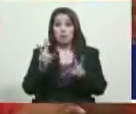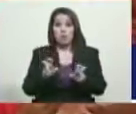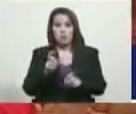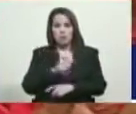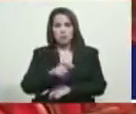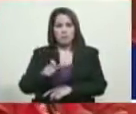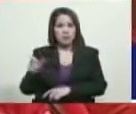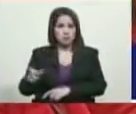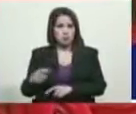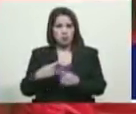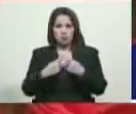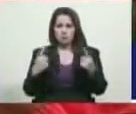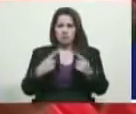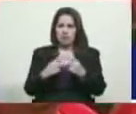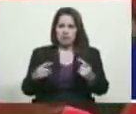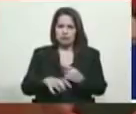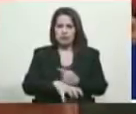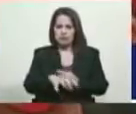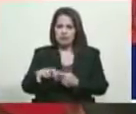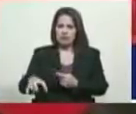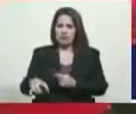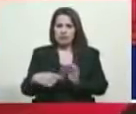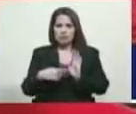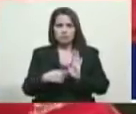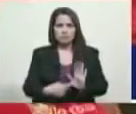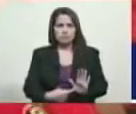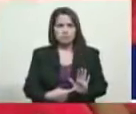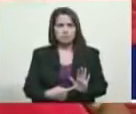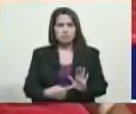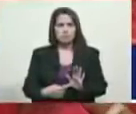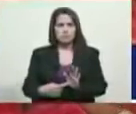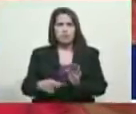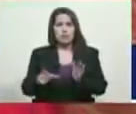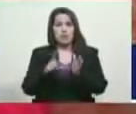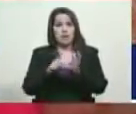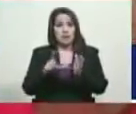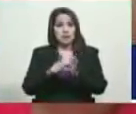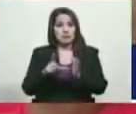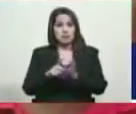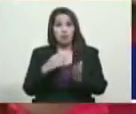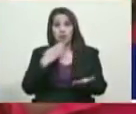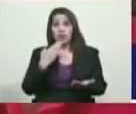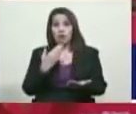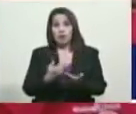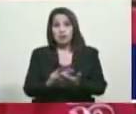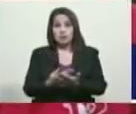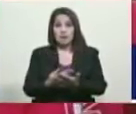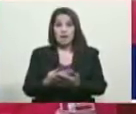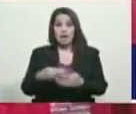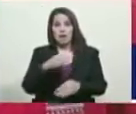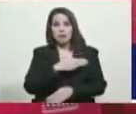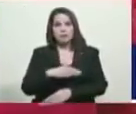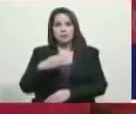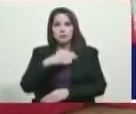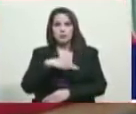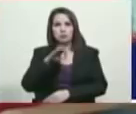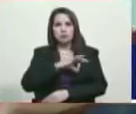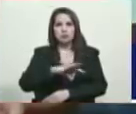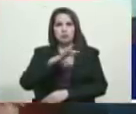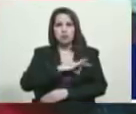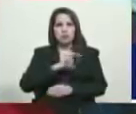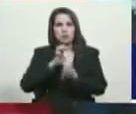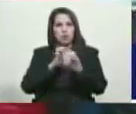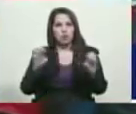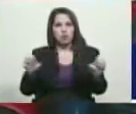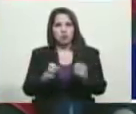diferentes regiones del país que quieren continuar a sus estudios de bachillerato gracias a esta gran misión socialista educativa. Francis